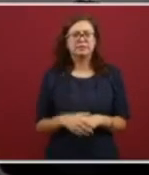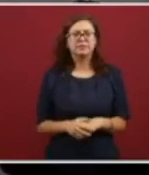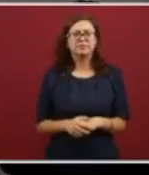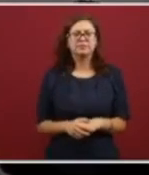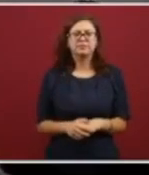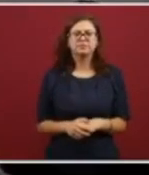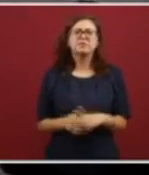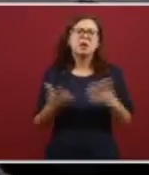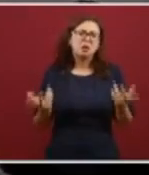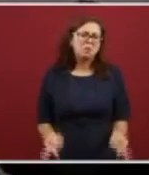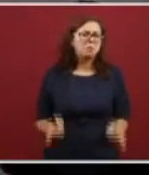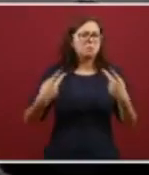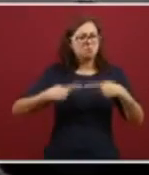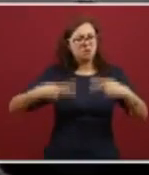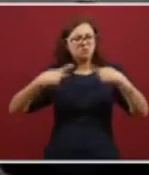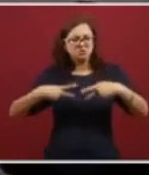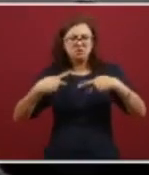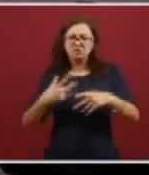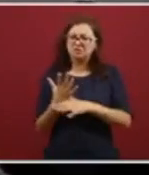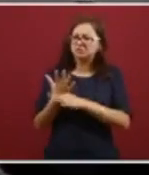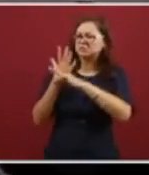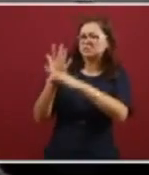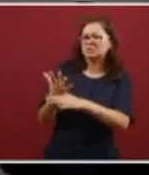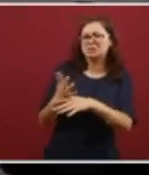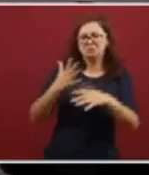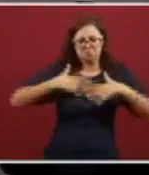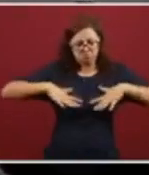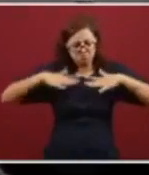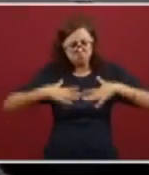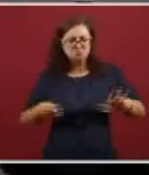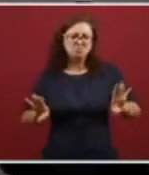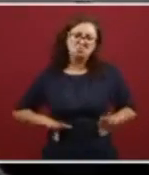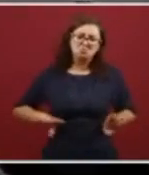ser, cómo comportarse y hasta cómo vestirse.